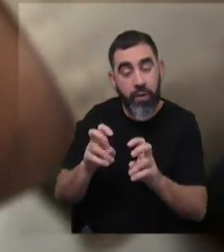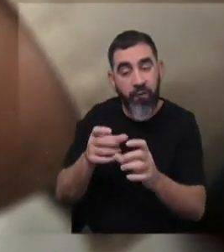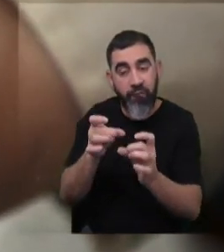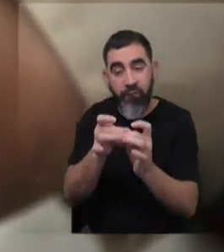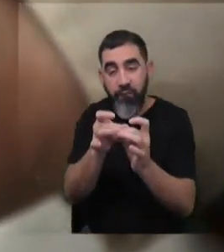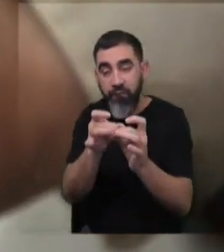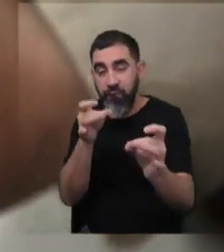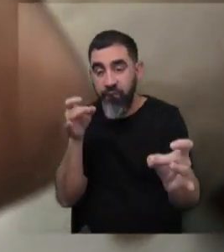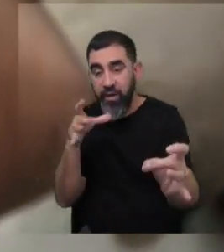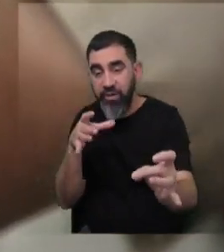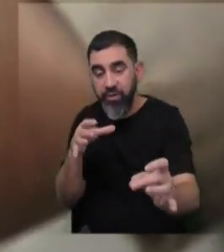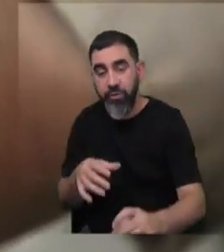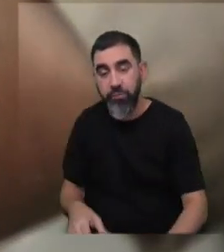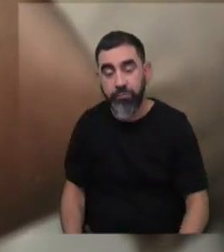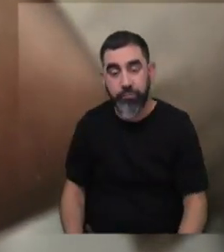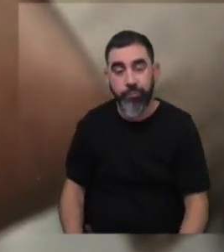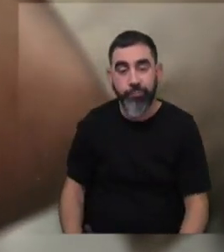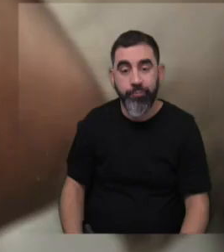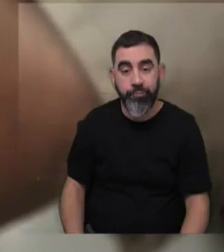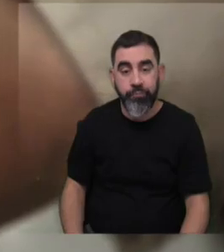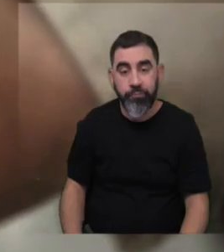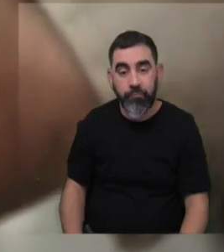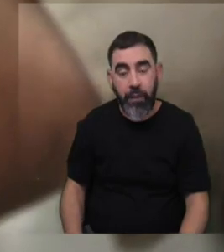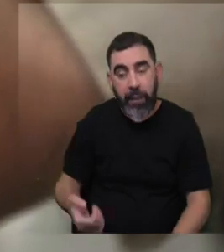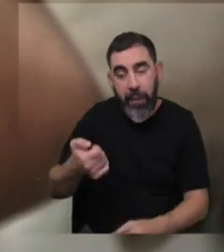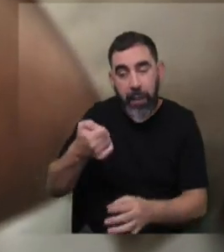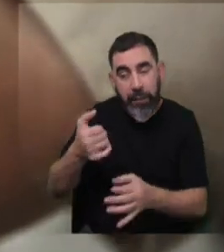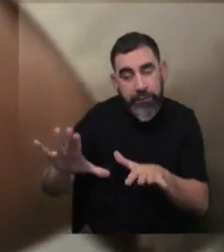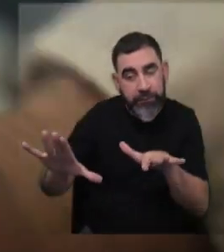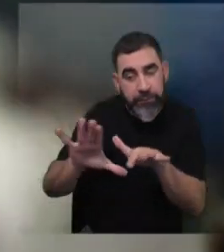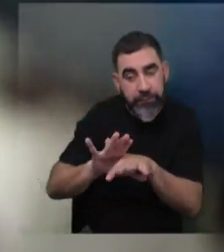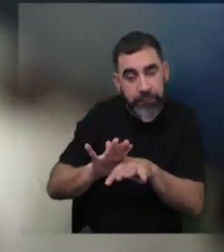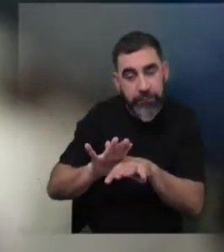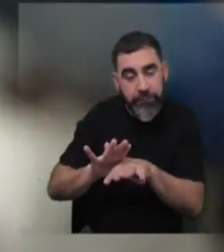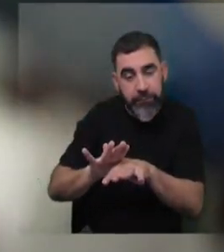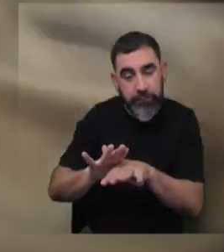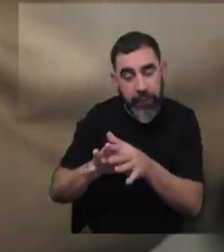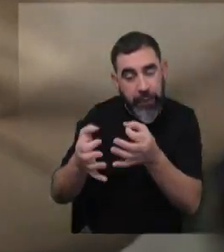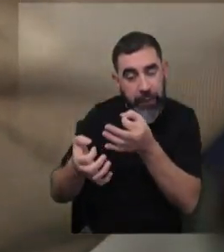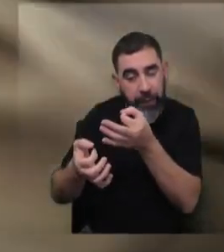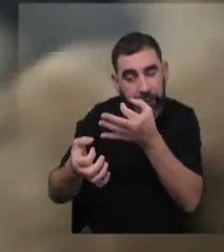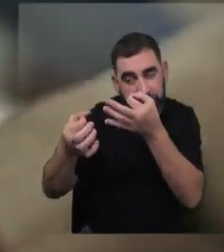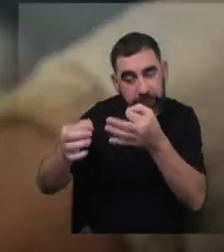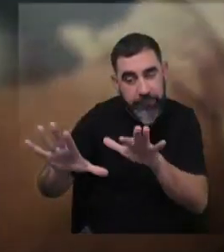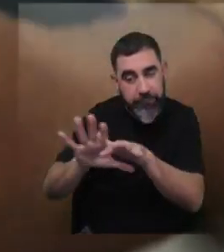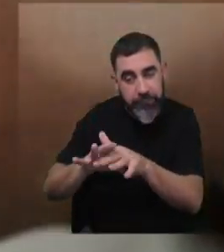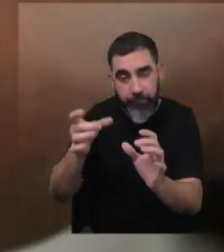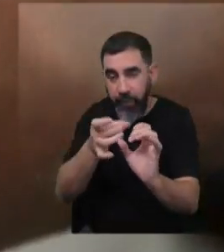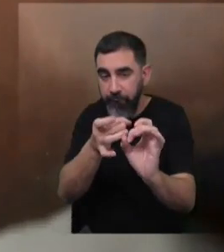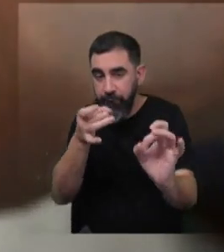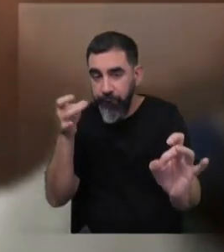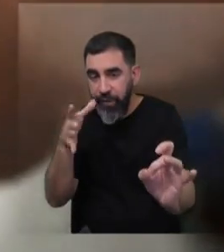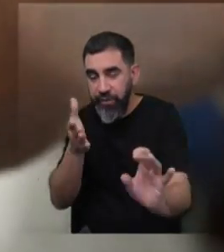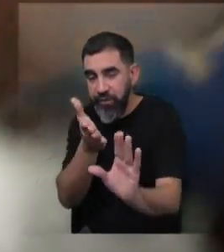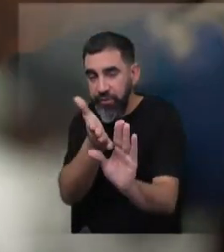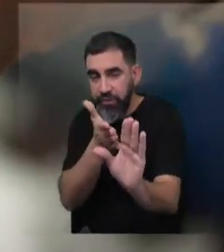los proyectiles, ¿verdad? Como pueden ver, casi calza, justita, no la voy a tocar para no alterarla, pero es prácticamente